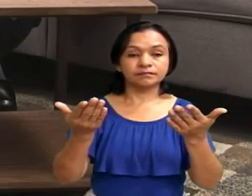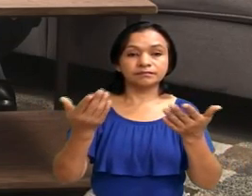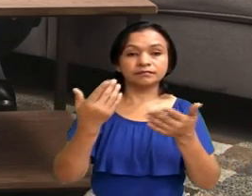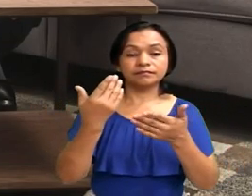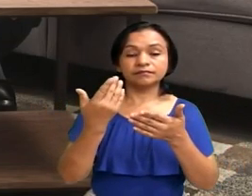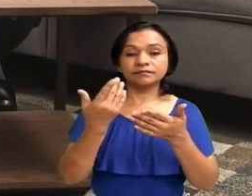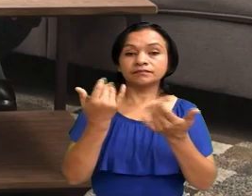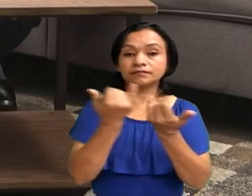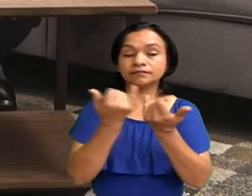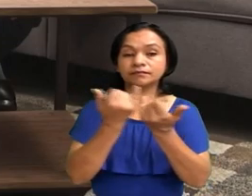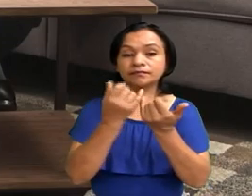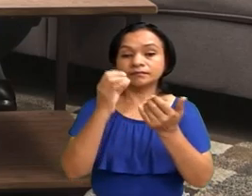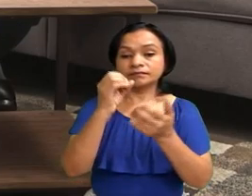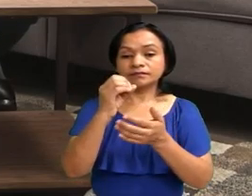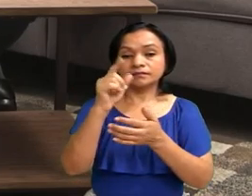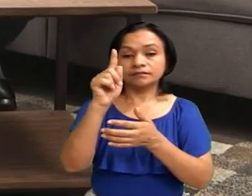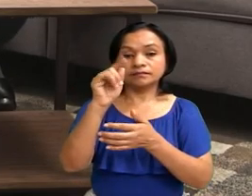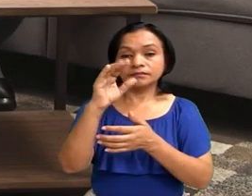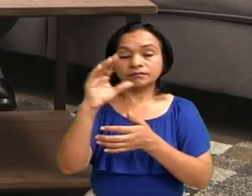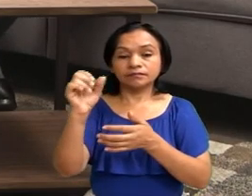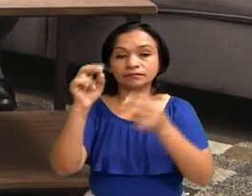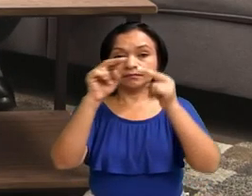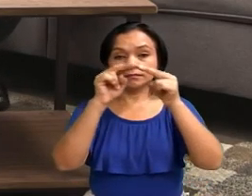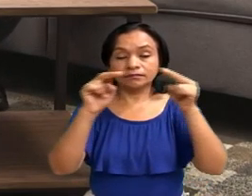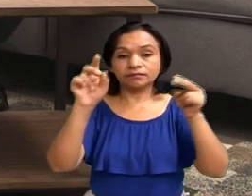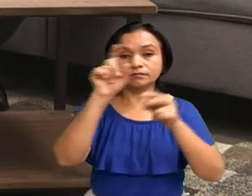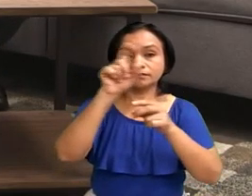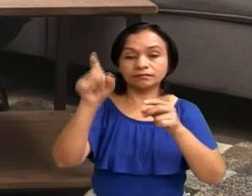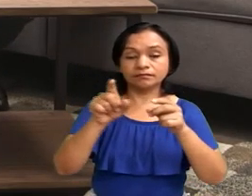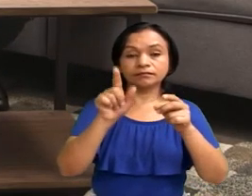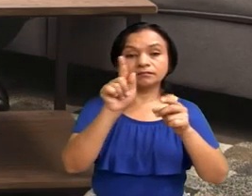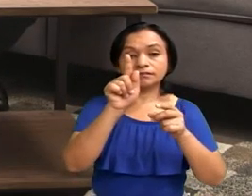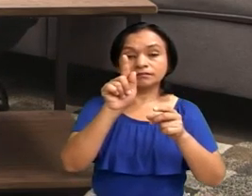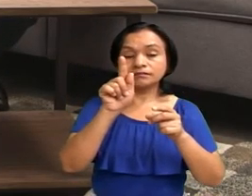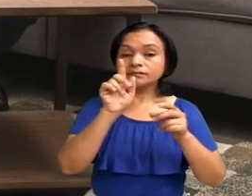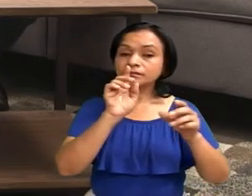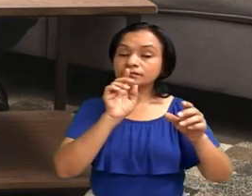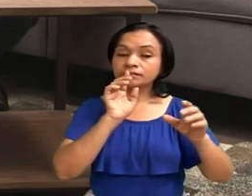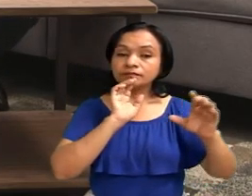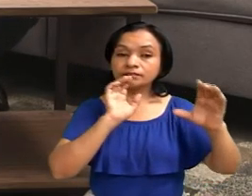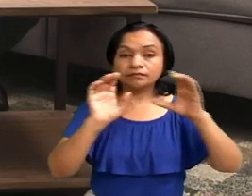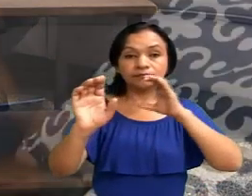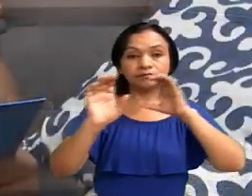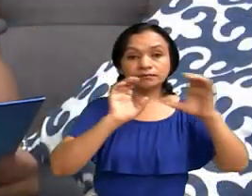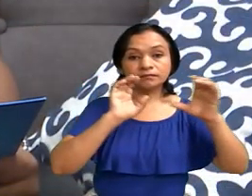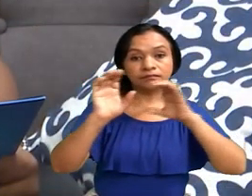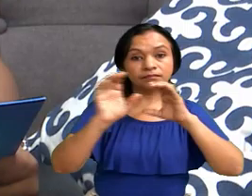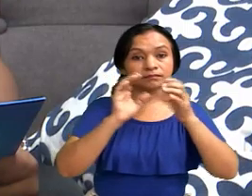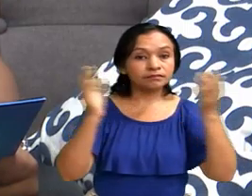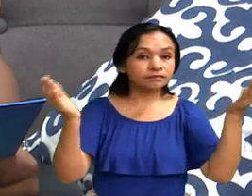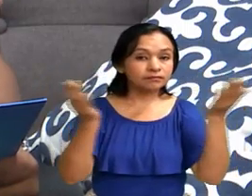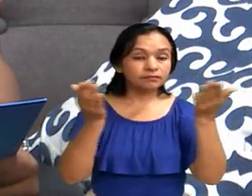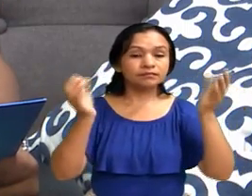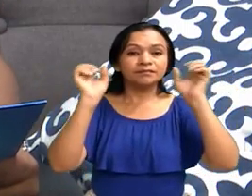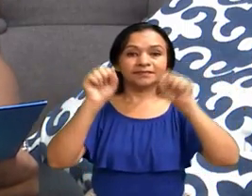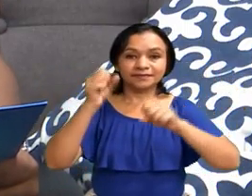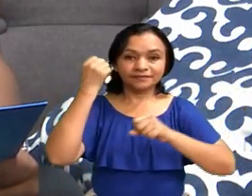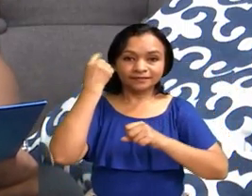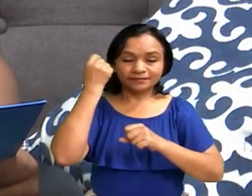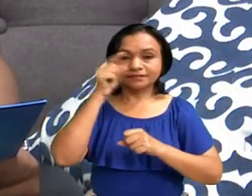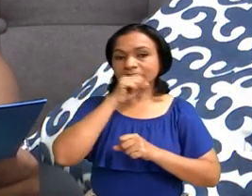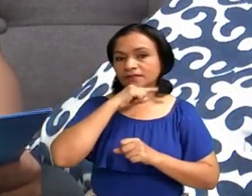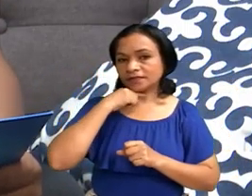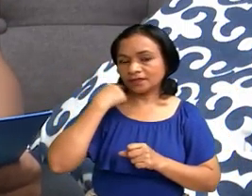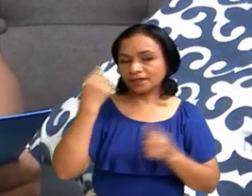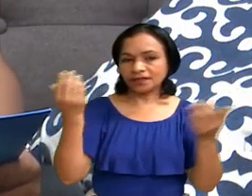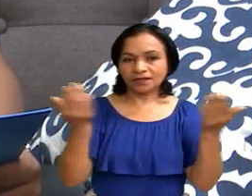penetración de la fibra óptica para el acceso a Internet y las telecomunicaciones. Porque a partir de eso también podemos ir entendiendo la realidad y cómo